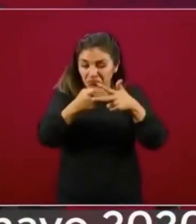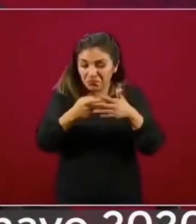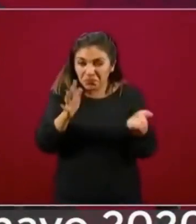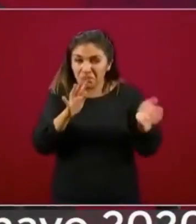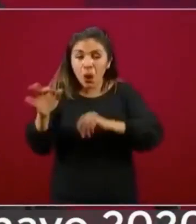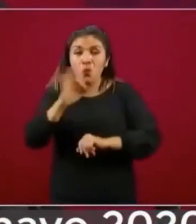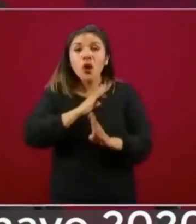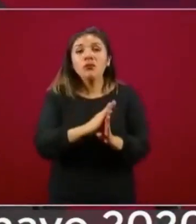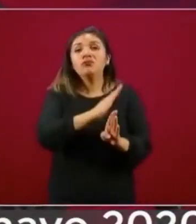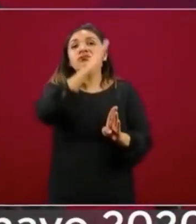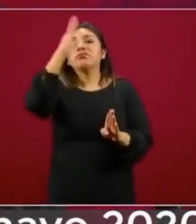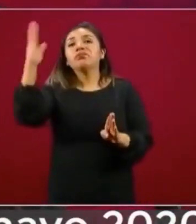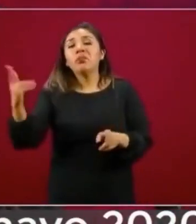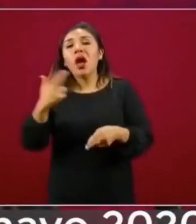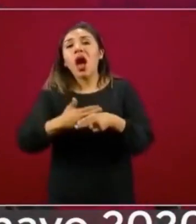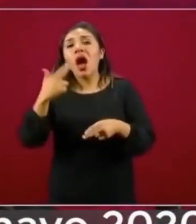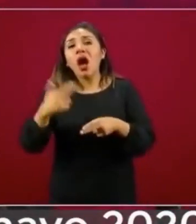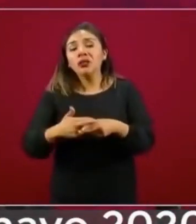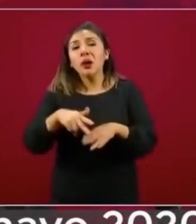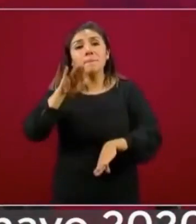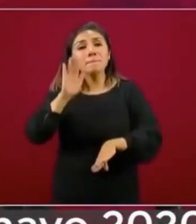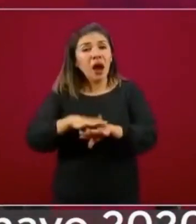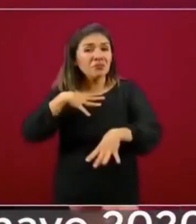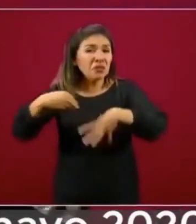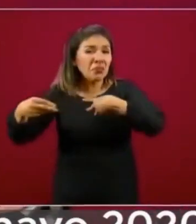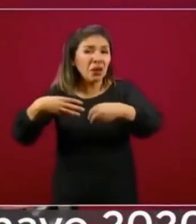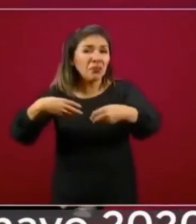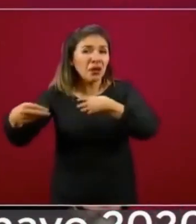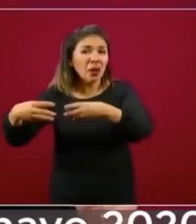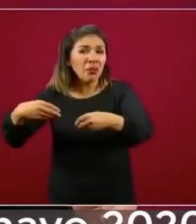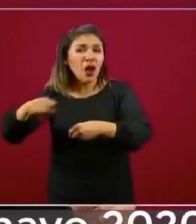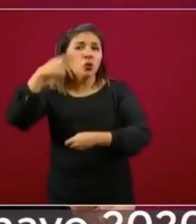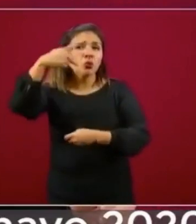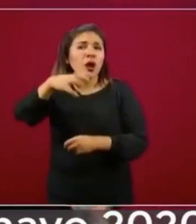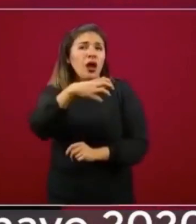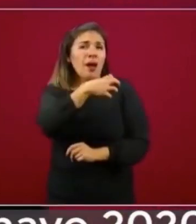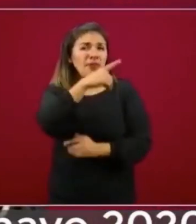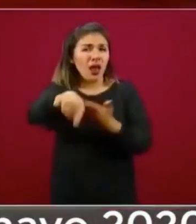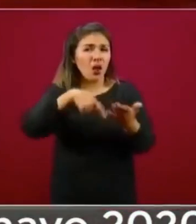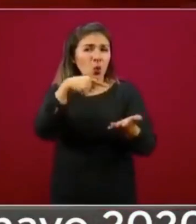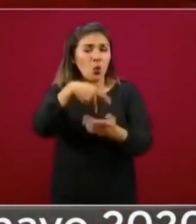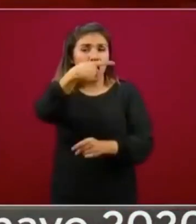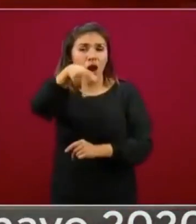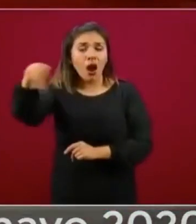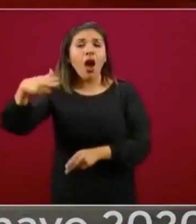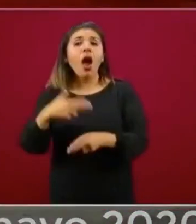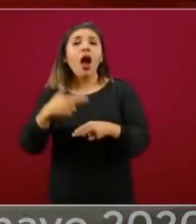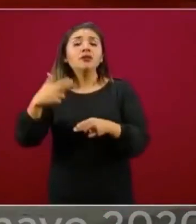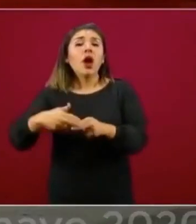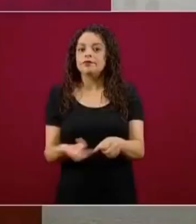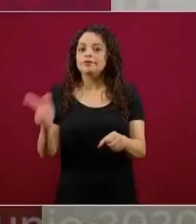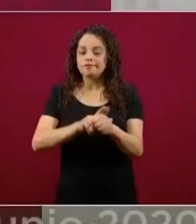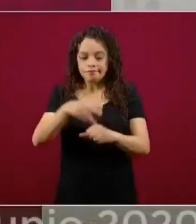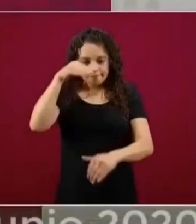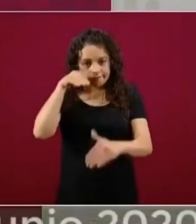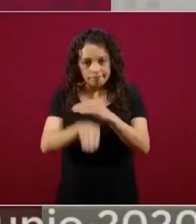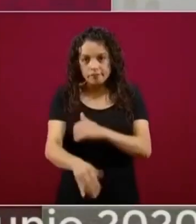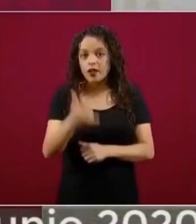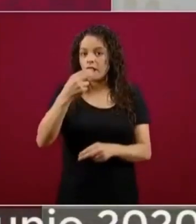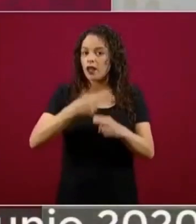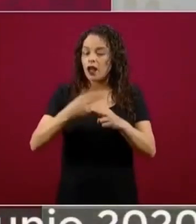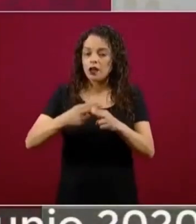tener extensión de sus epidemias en sus capitales hasta octubre. Y como esto va a durar